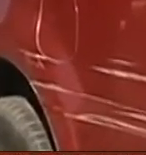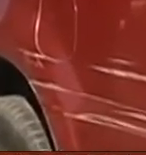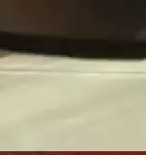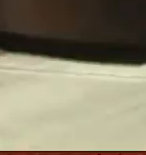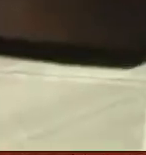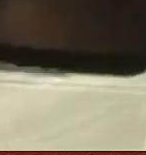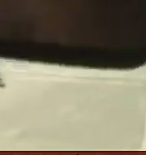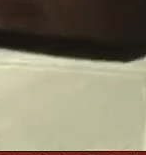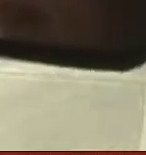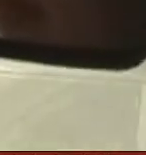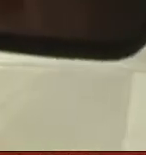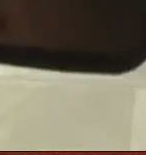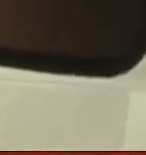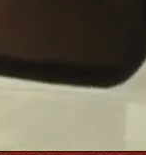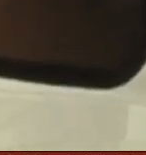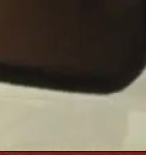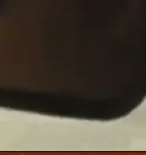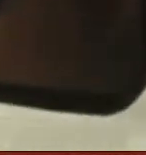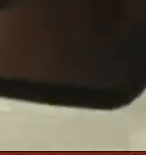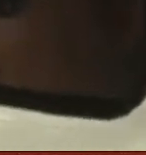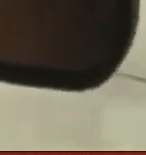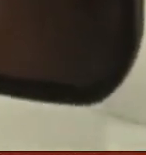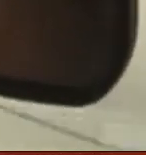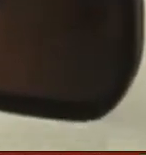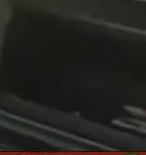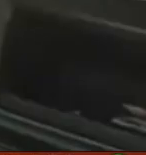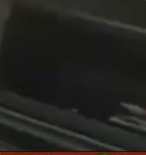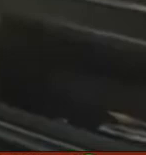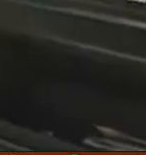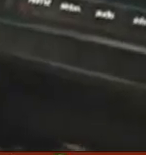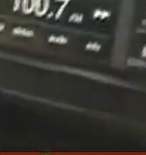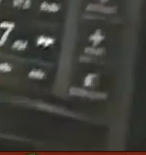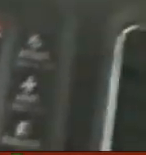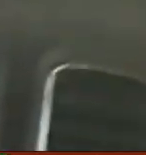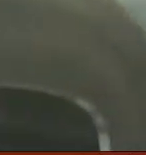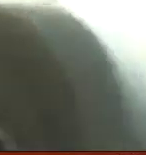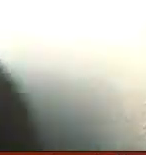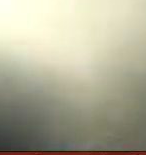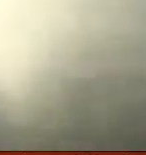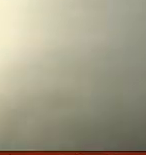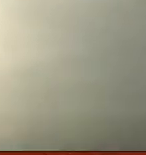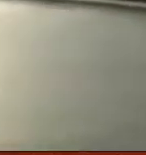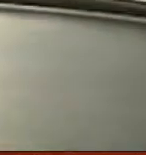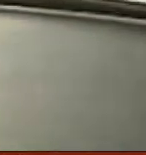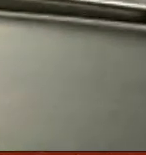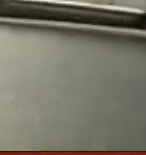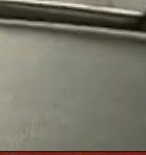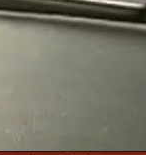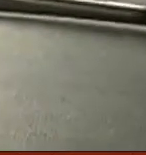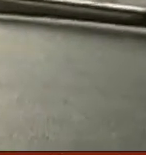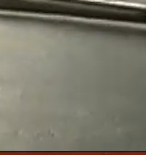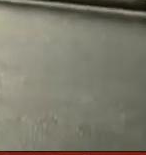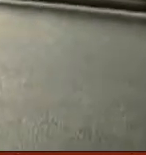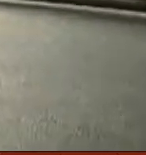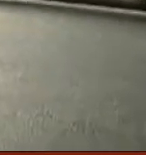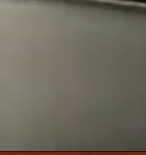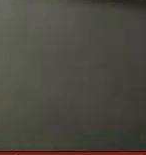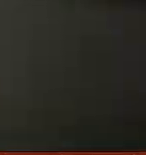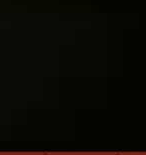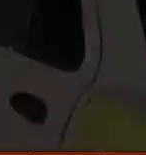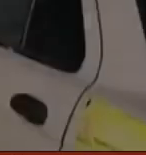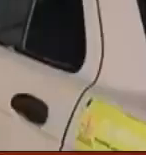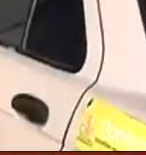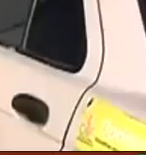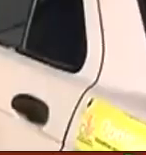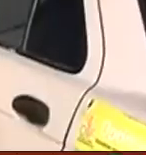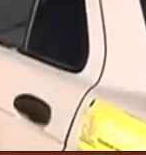pasados, investigadores de la Universidad de California, ubicada en San Diego, presentaron un dispositivo que calcula el nivel del alcohol en